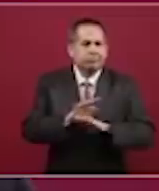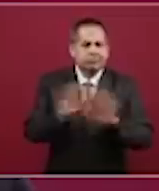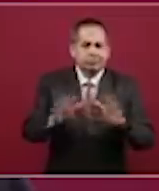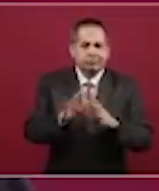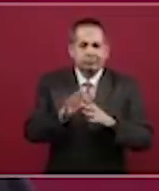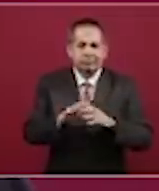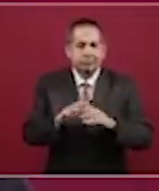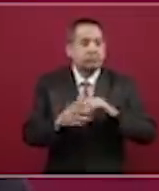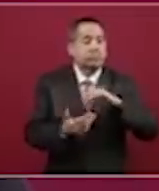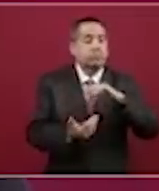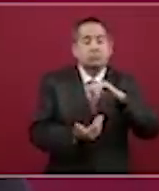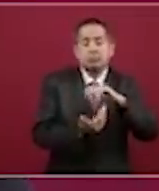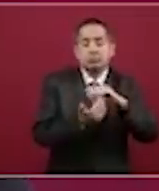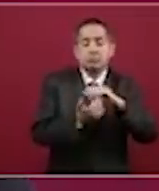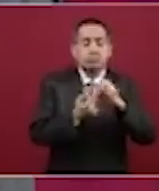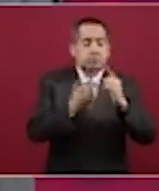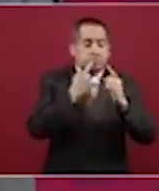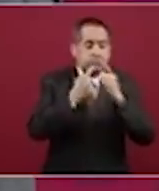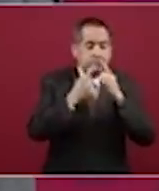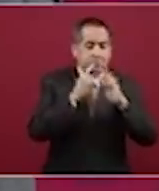vamos a la mesa de diálogo, ¿no?